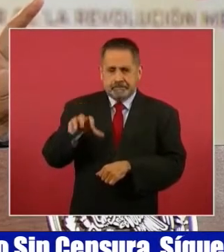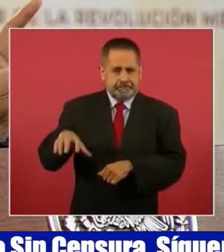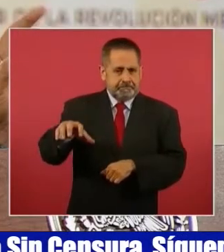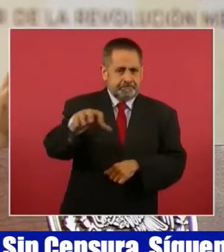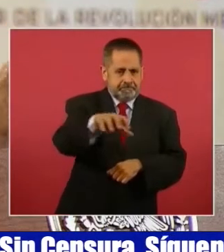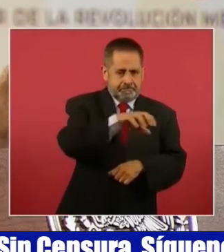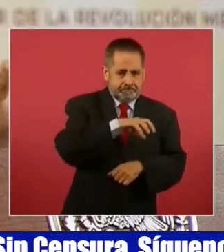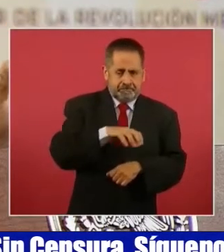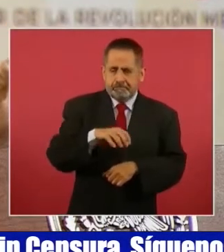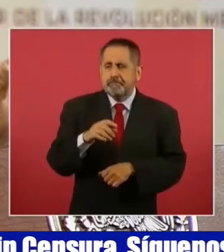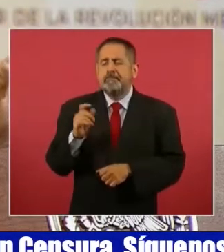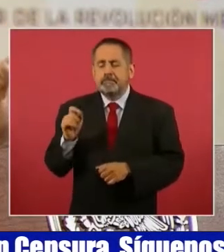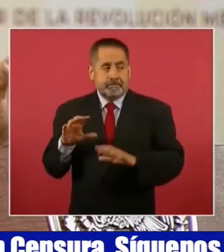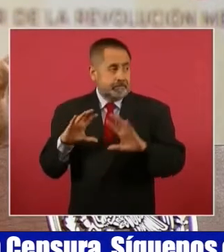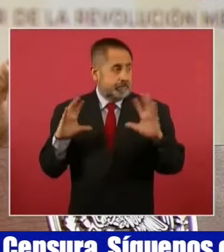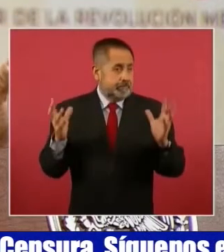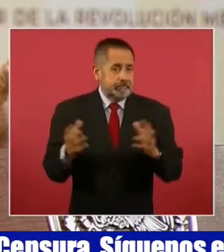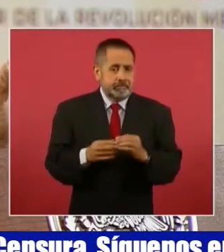solo